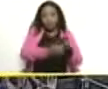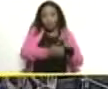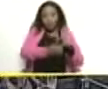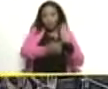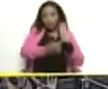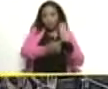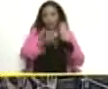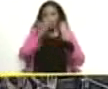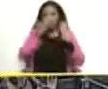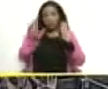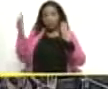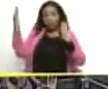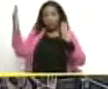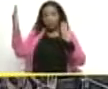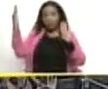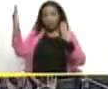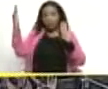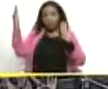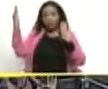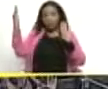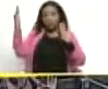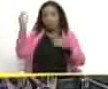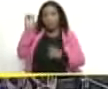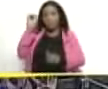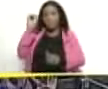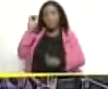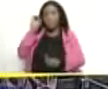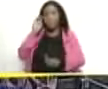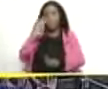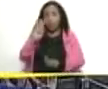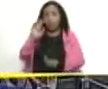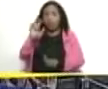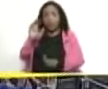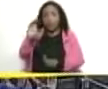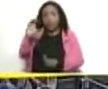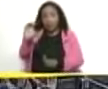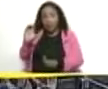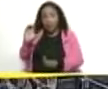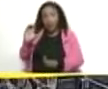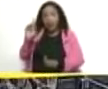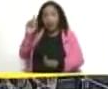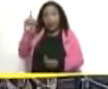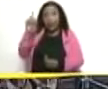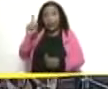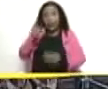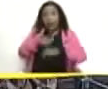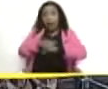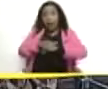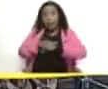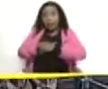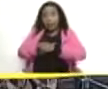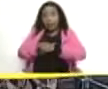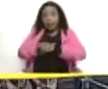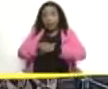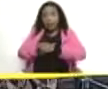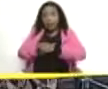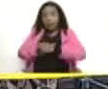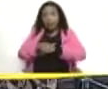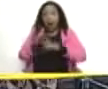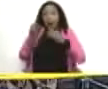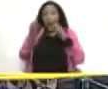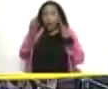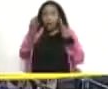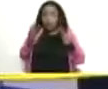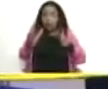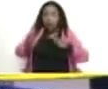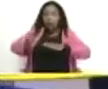el Reino Unido anuncia ante la BBC de Londres. La BBC de Londres, ustedes saben, es la emisora oficial del